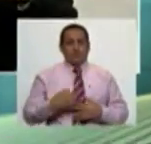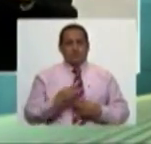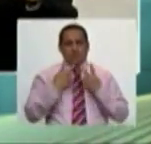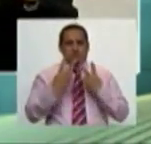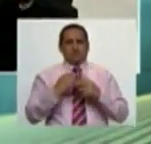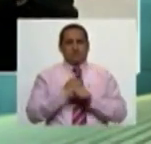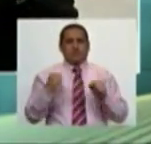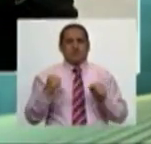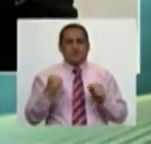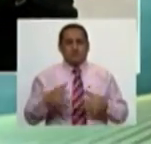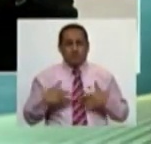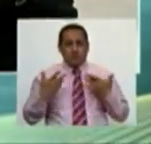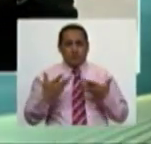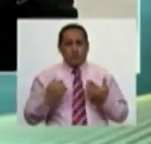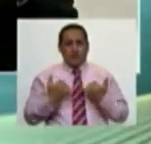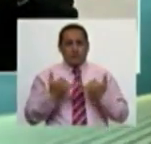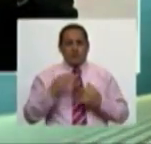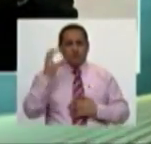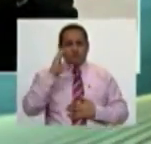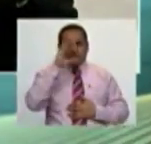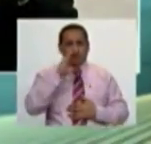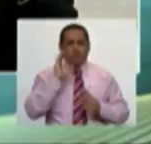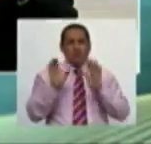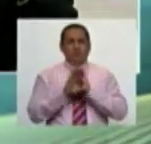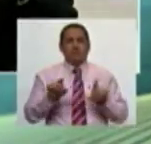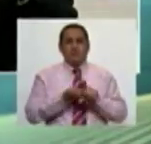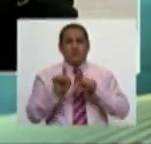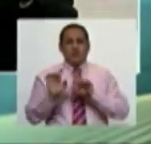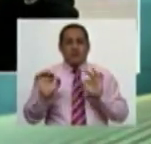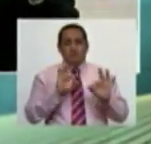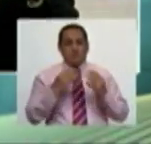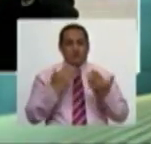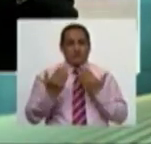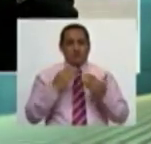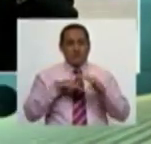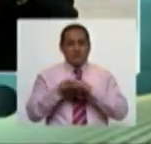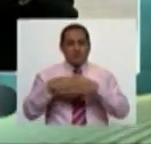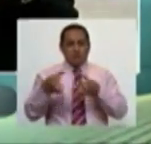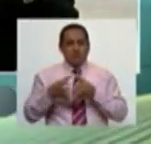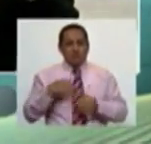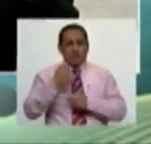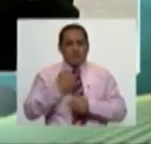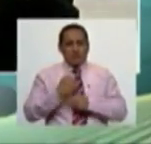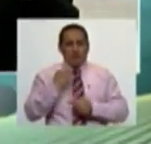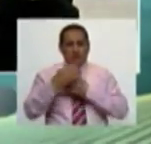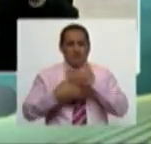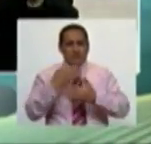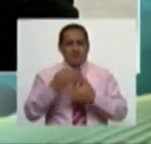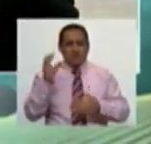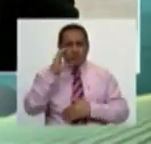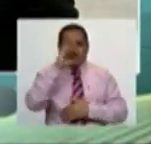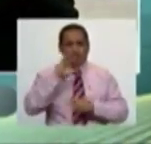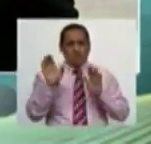verdad que nos abruma, ¿no? ¿Podemos encontrar acaso esa misma sofisticación en las fuerzas que están llamadas a